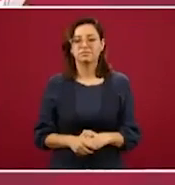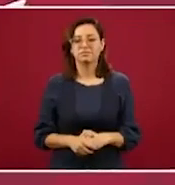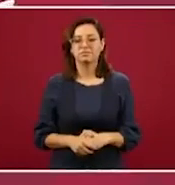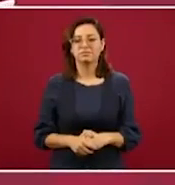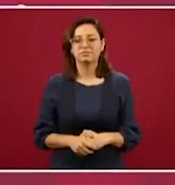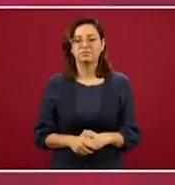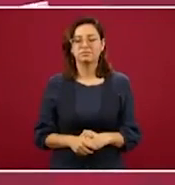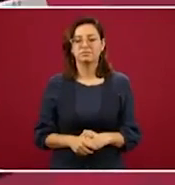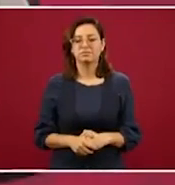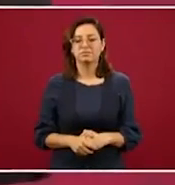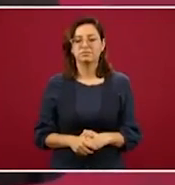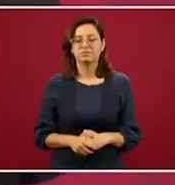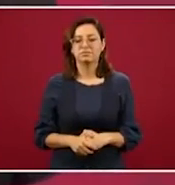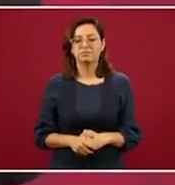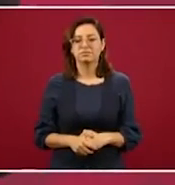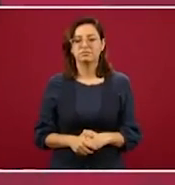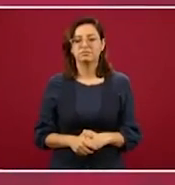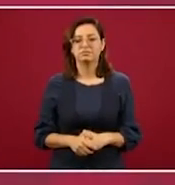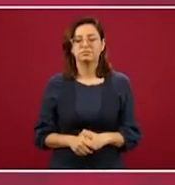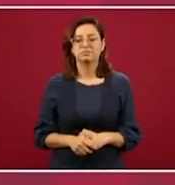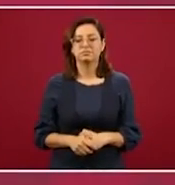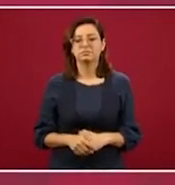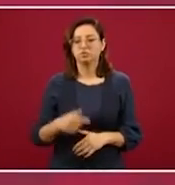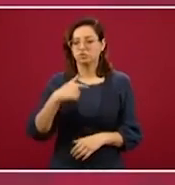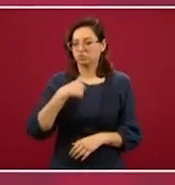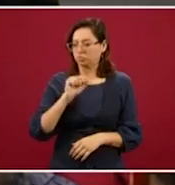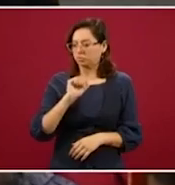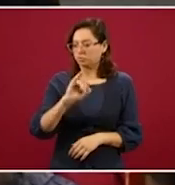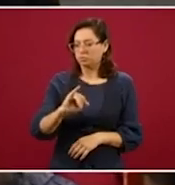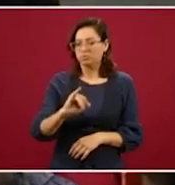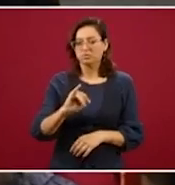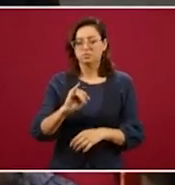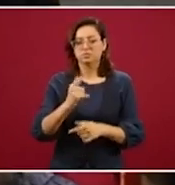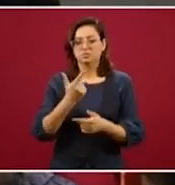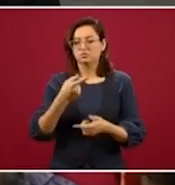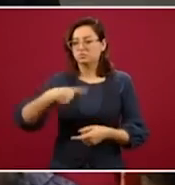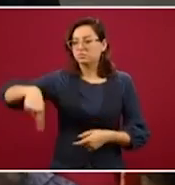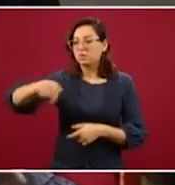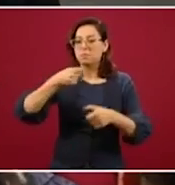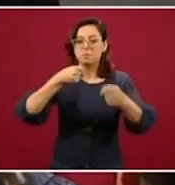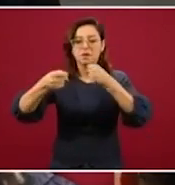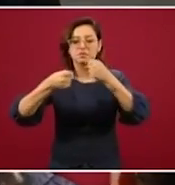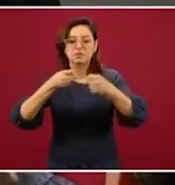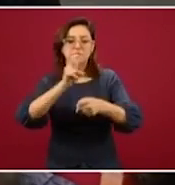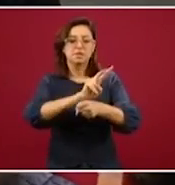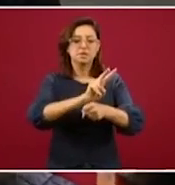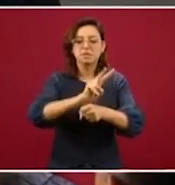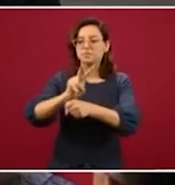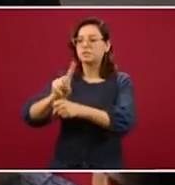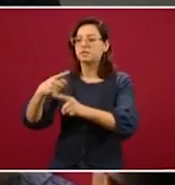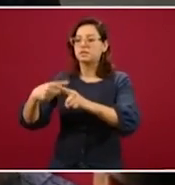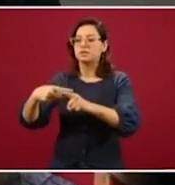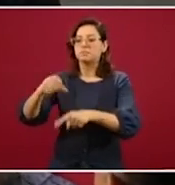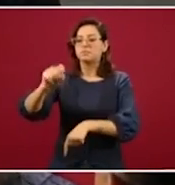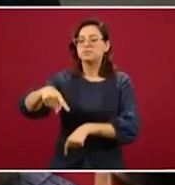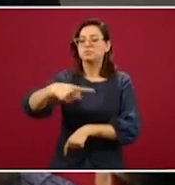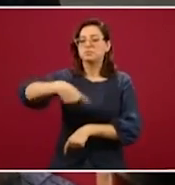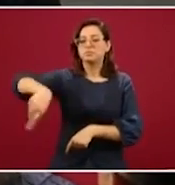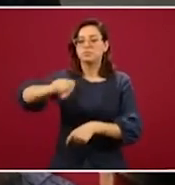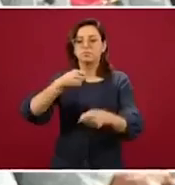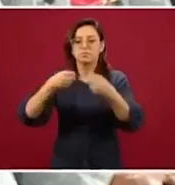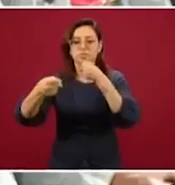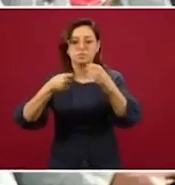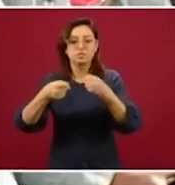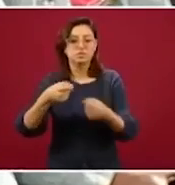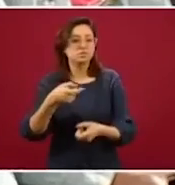de los liberales. La prensa se regula con la prensa. Pero no es prensa, prensa.